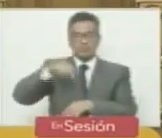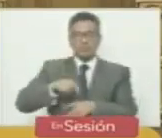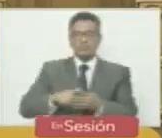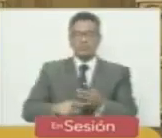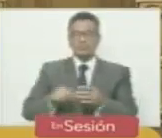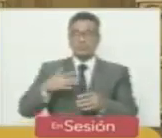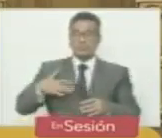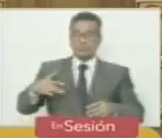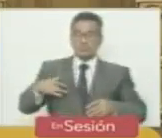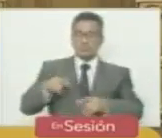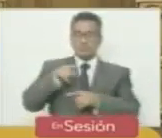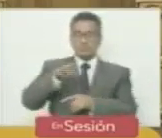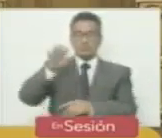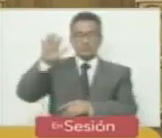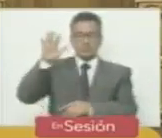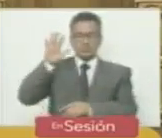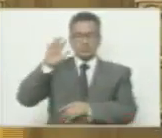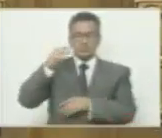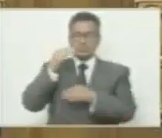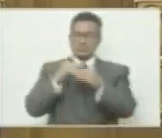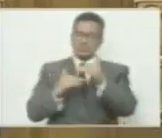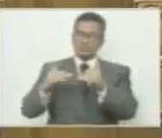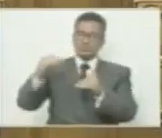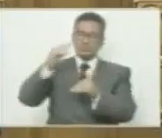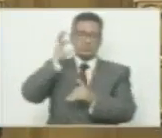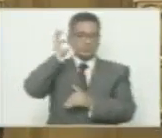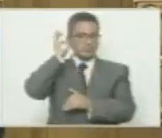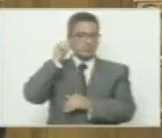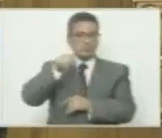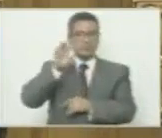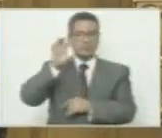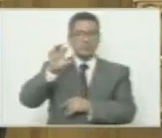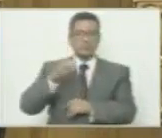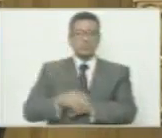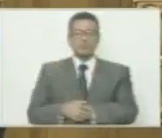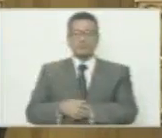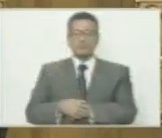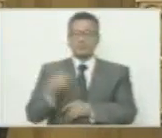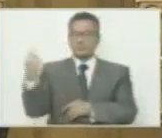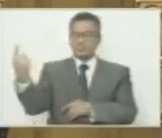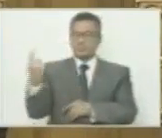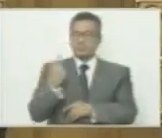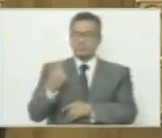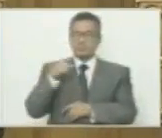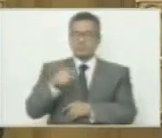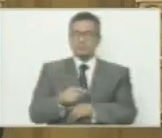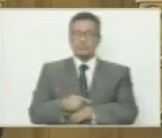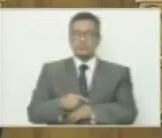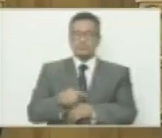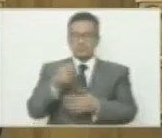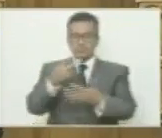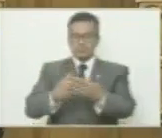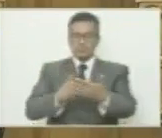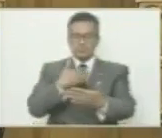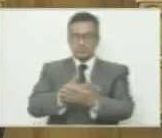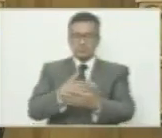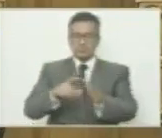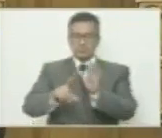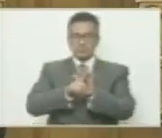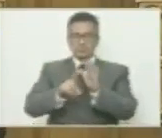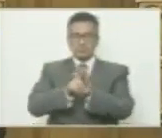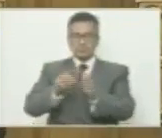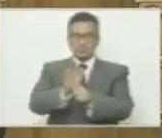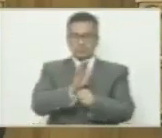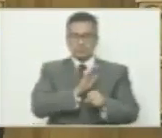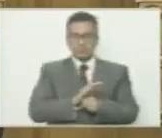siente un compromiso altísimo con las mujeres de esta patria de traer este texto legal para proteger